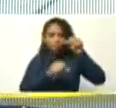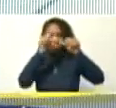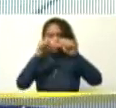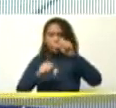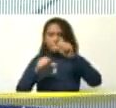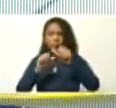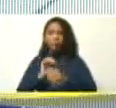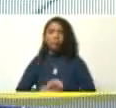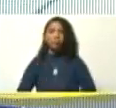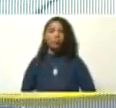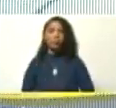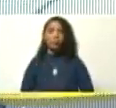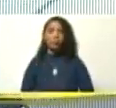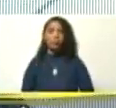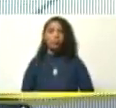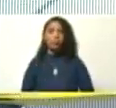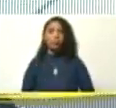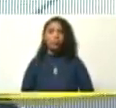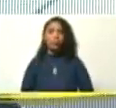ameno.